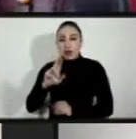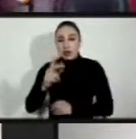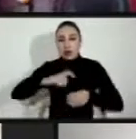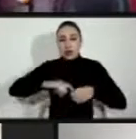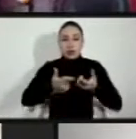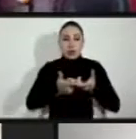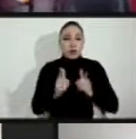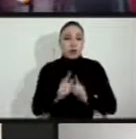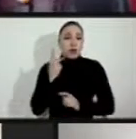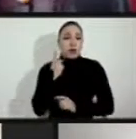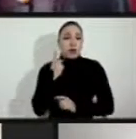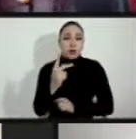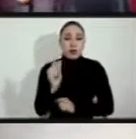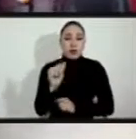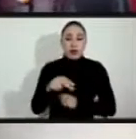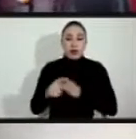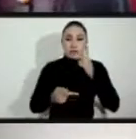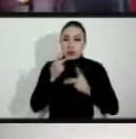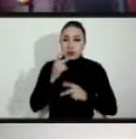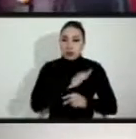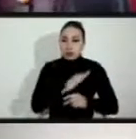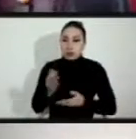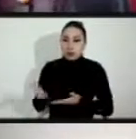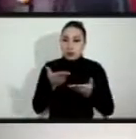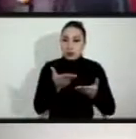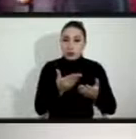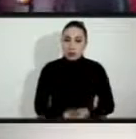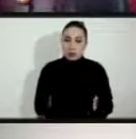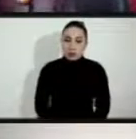por 3 minutos. Adelante, diputado.